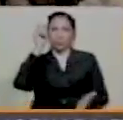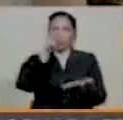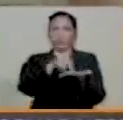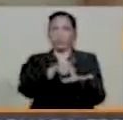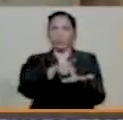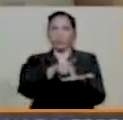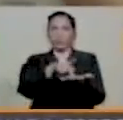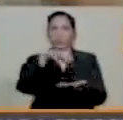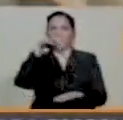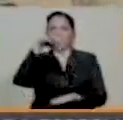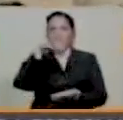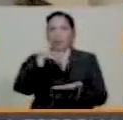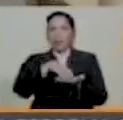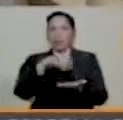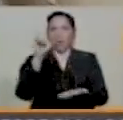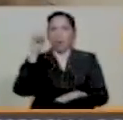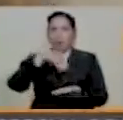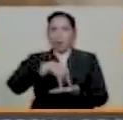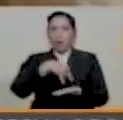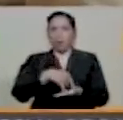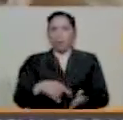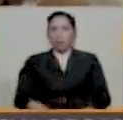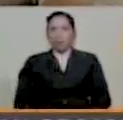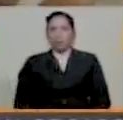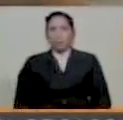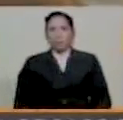del estado Aragua.